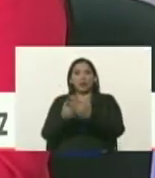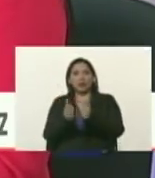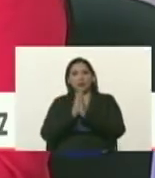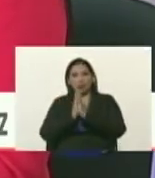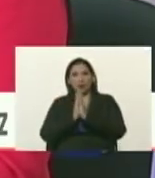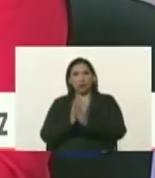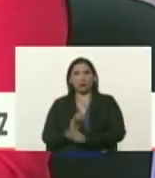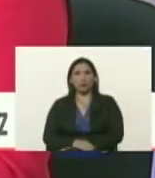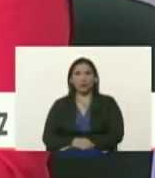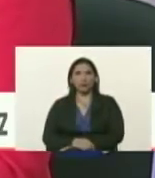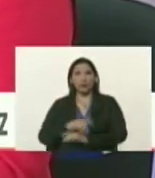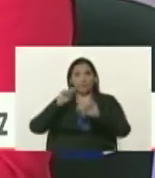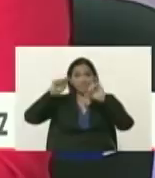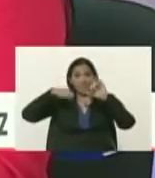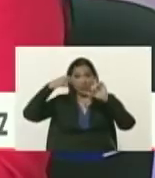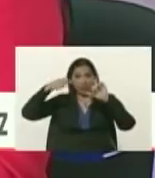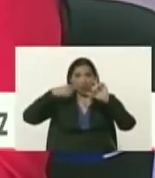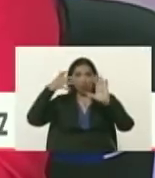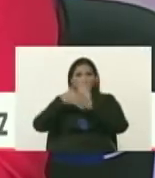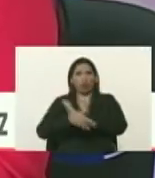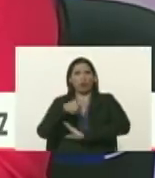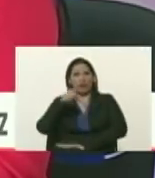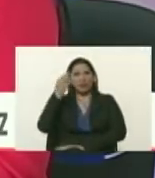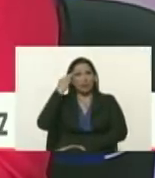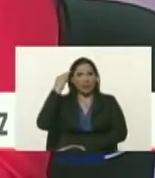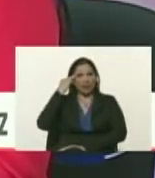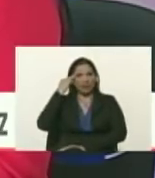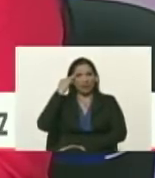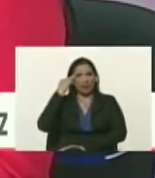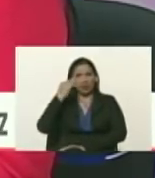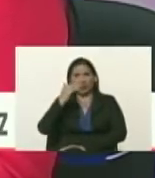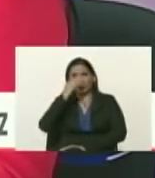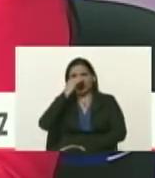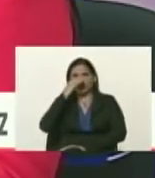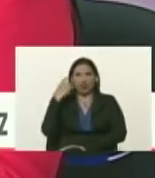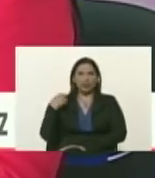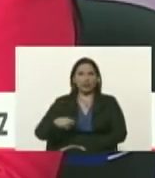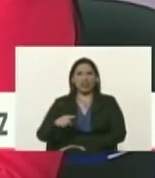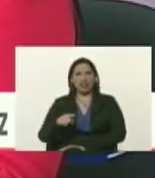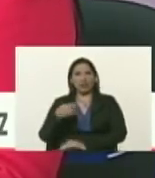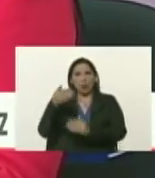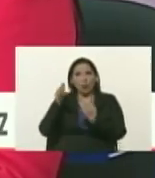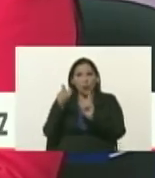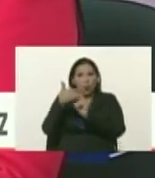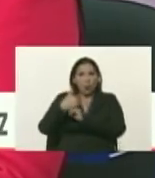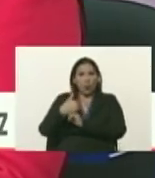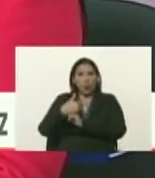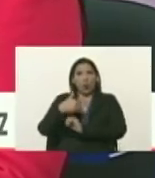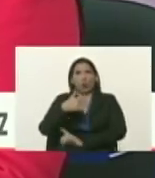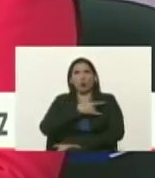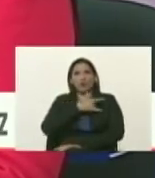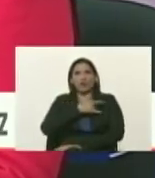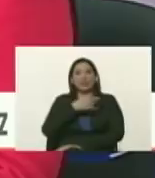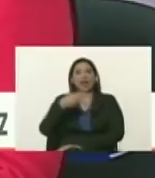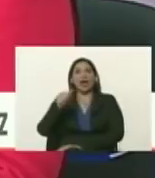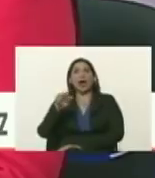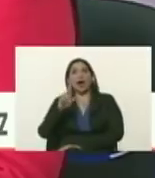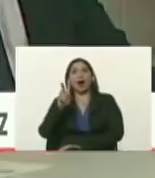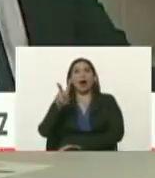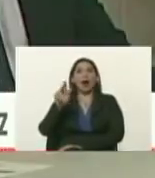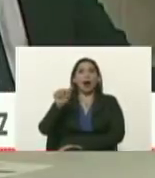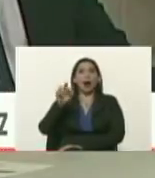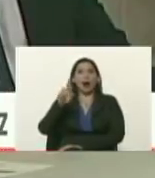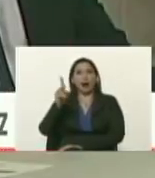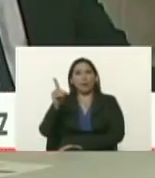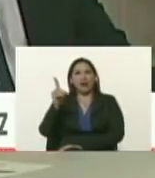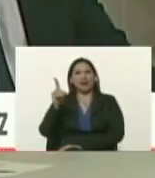favor, un video sobre esta mente criminal que tiene como guarida la Universidad de Harvard para darse cierto